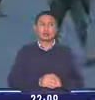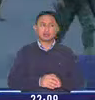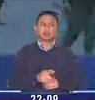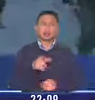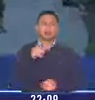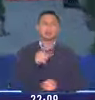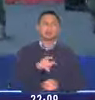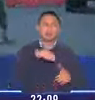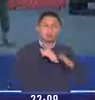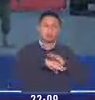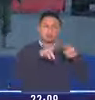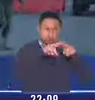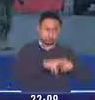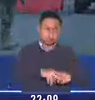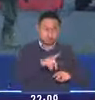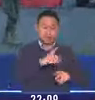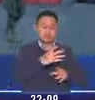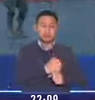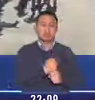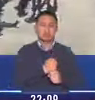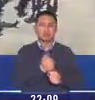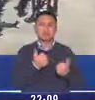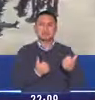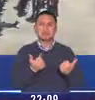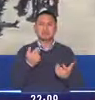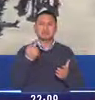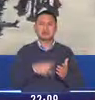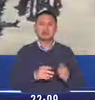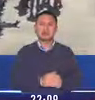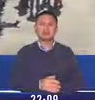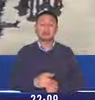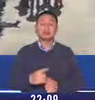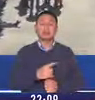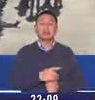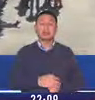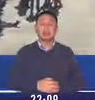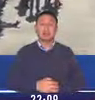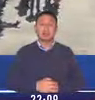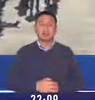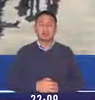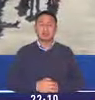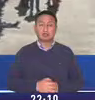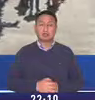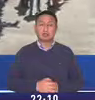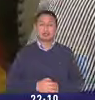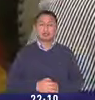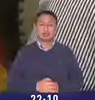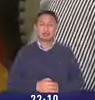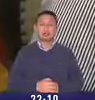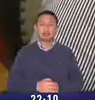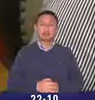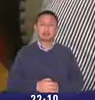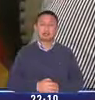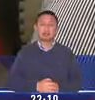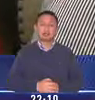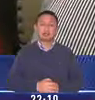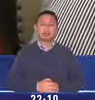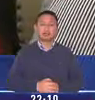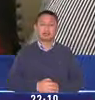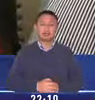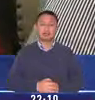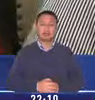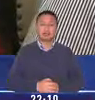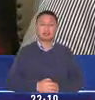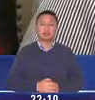se intentó hacer una requisa o un operativo de seguridad por lo ocurrido en el cpl de tungurahua nosotros no podemos interferir y tampoco como